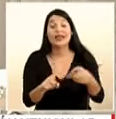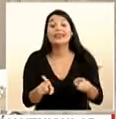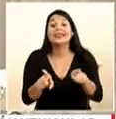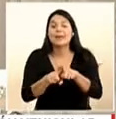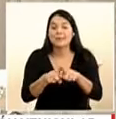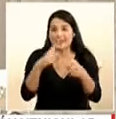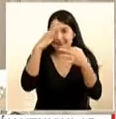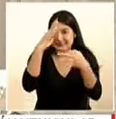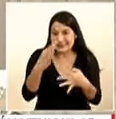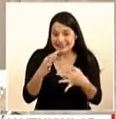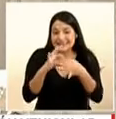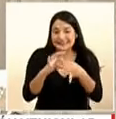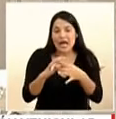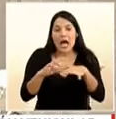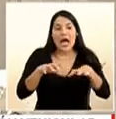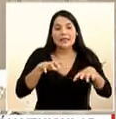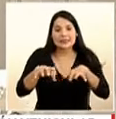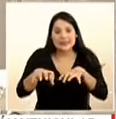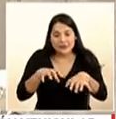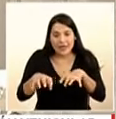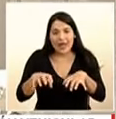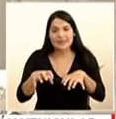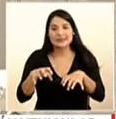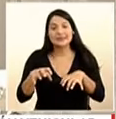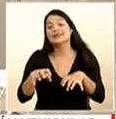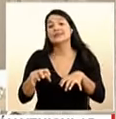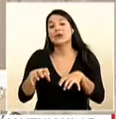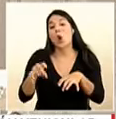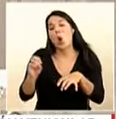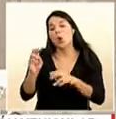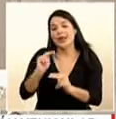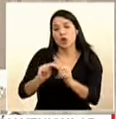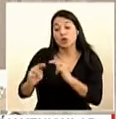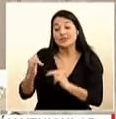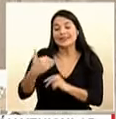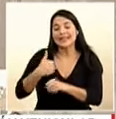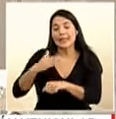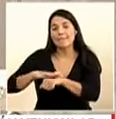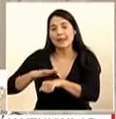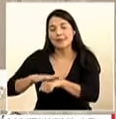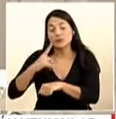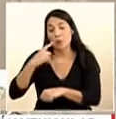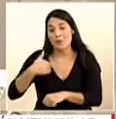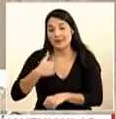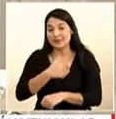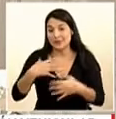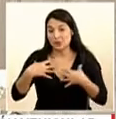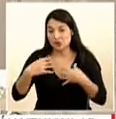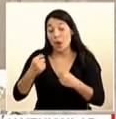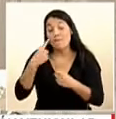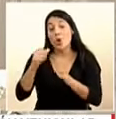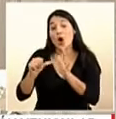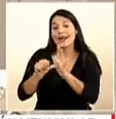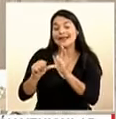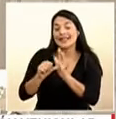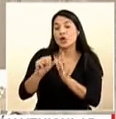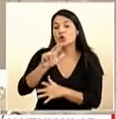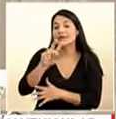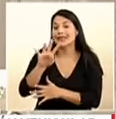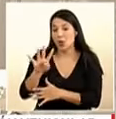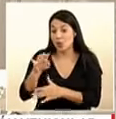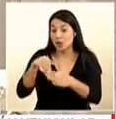las actividades que tienen un permiso de funcionamiento que a la luz del artículo 34 de la ley de emergencia están orientadas a esa restricción